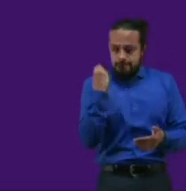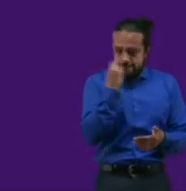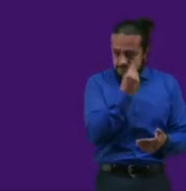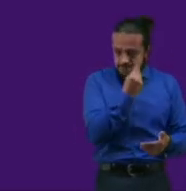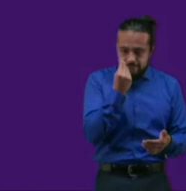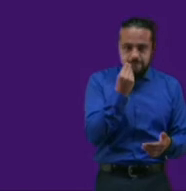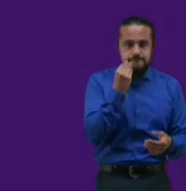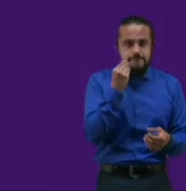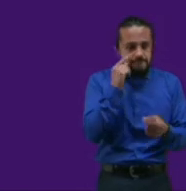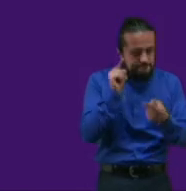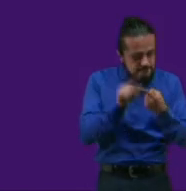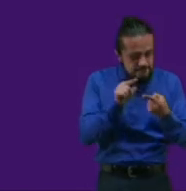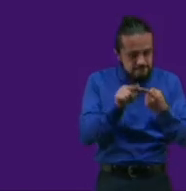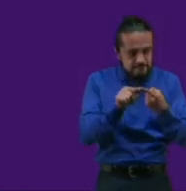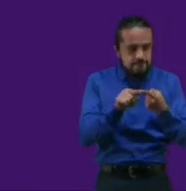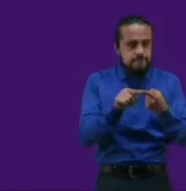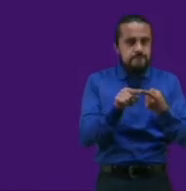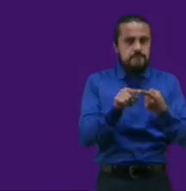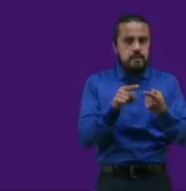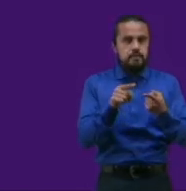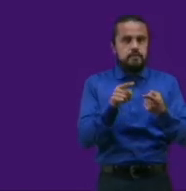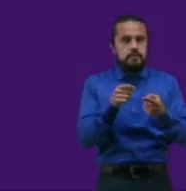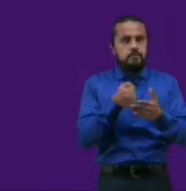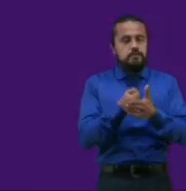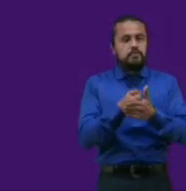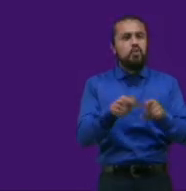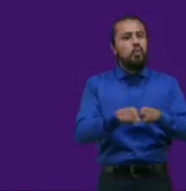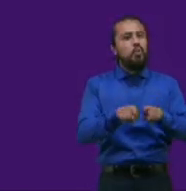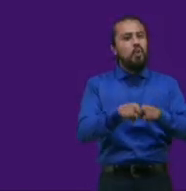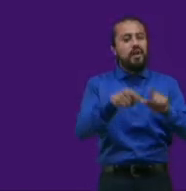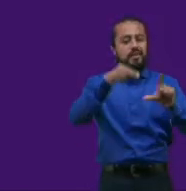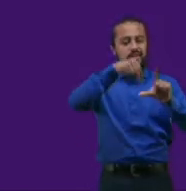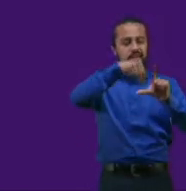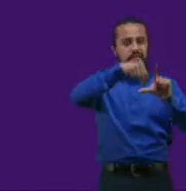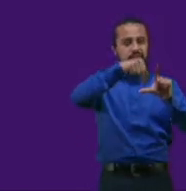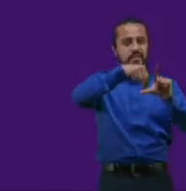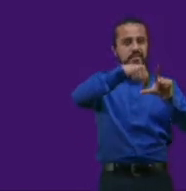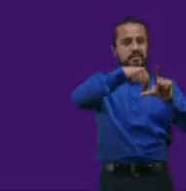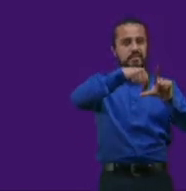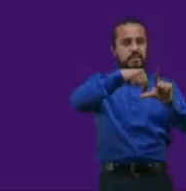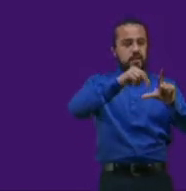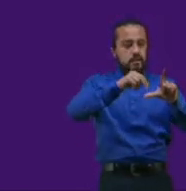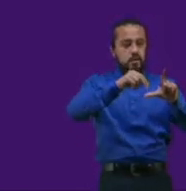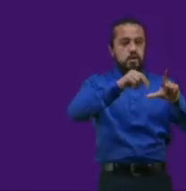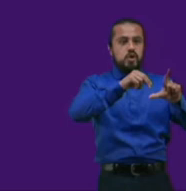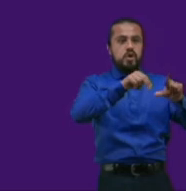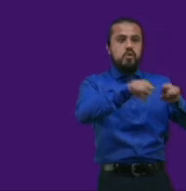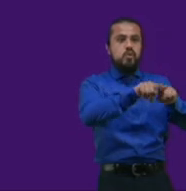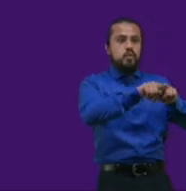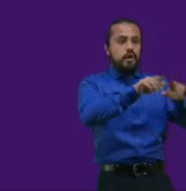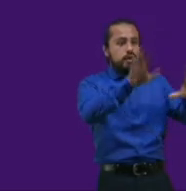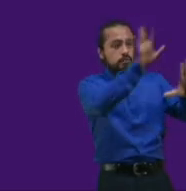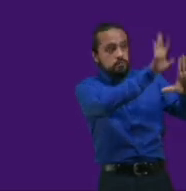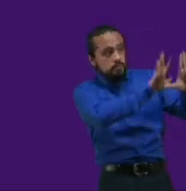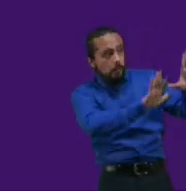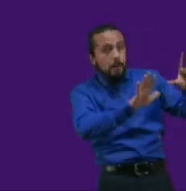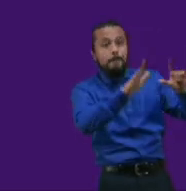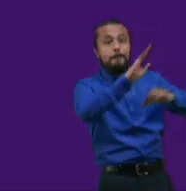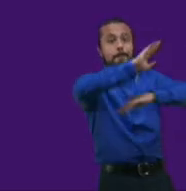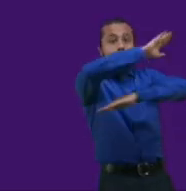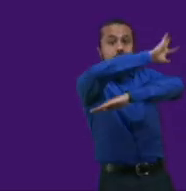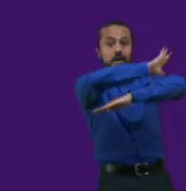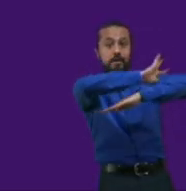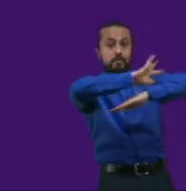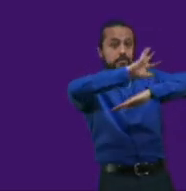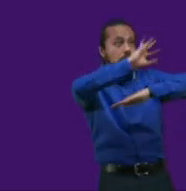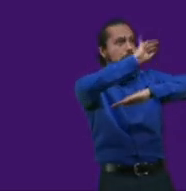Rappi, que es un poquito parecido a lo de Netflix, ¿no? Es tener el contenido ideal para los usuarios en